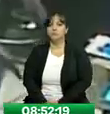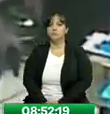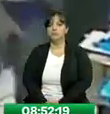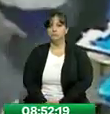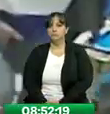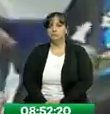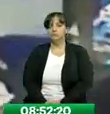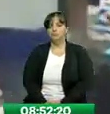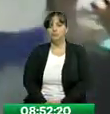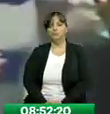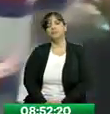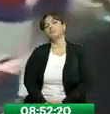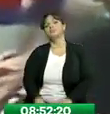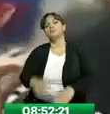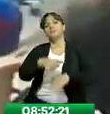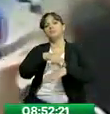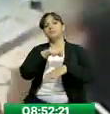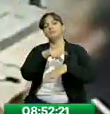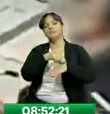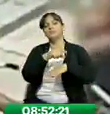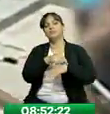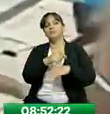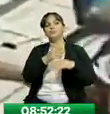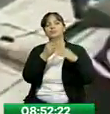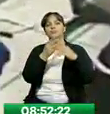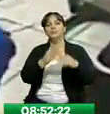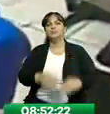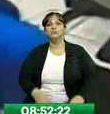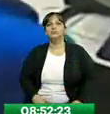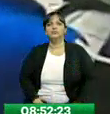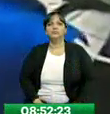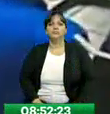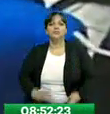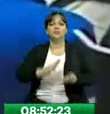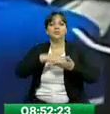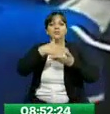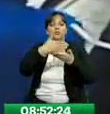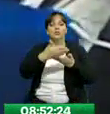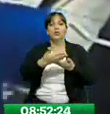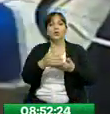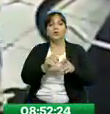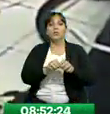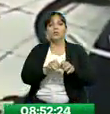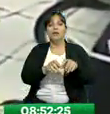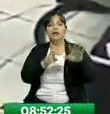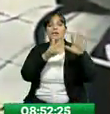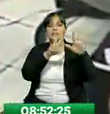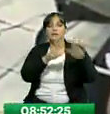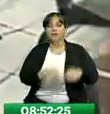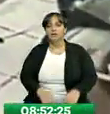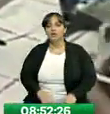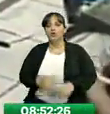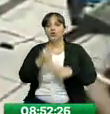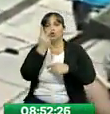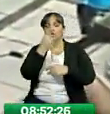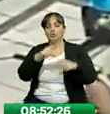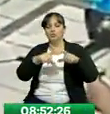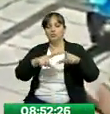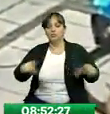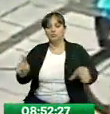local ubicado en el centro de quevedo lograron llevarse siete laptops dos tablets dos teléfonos celulares y